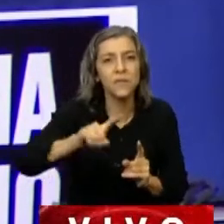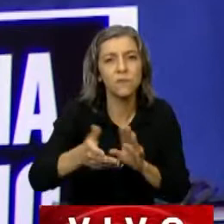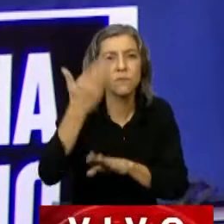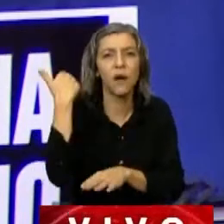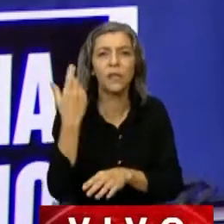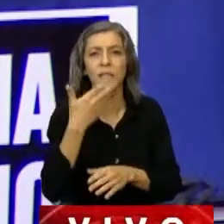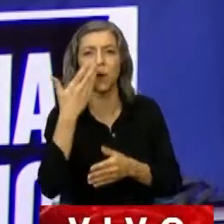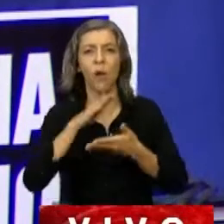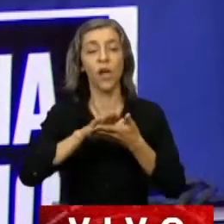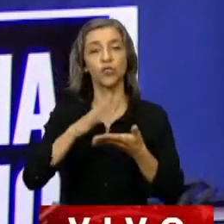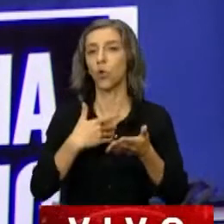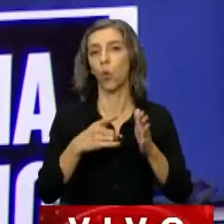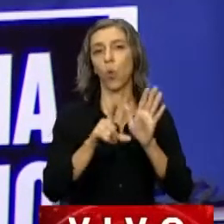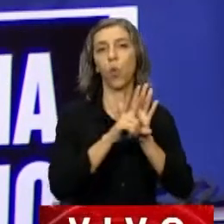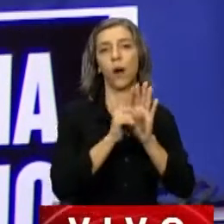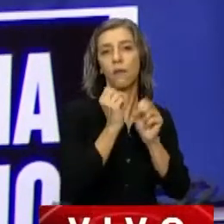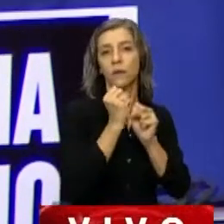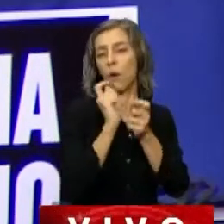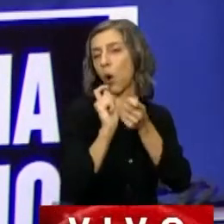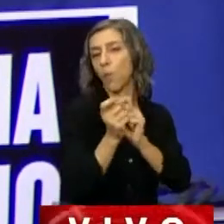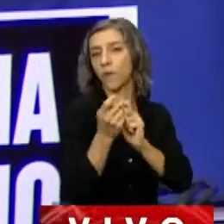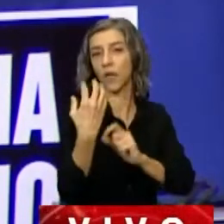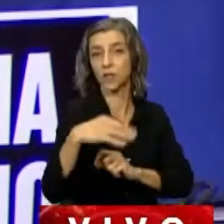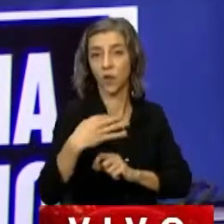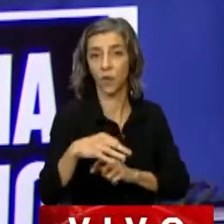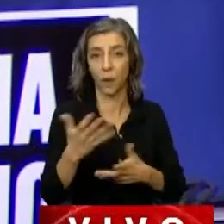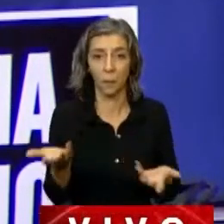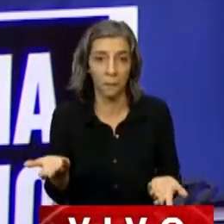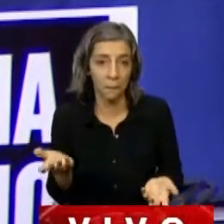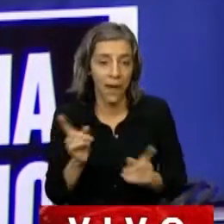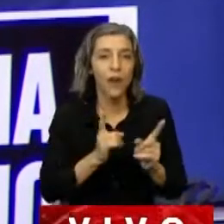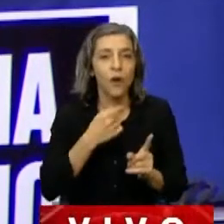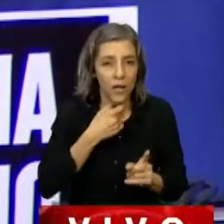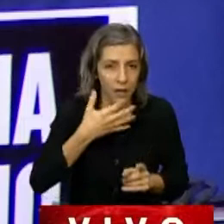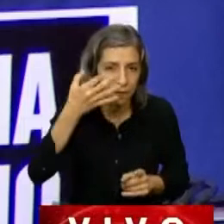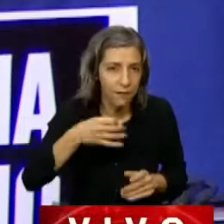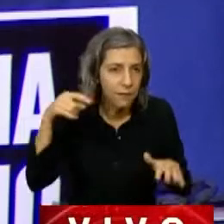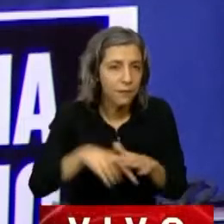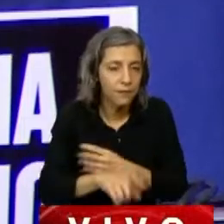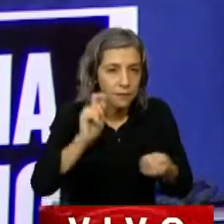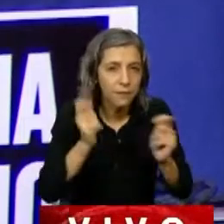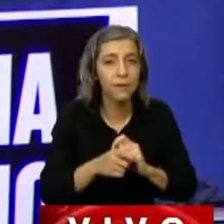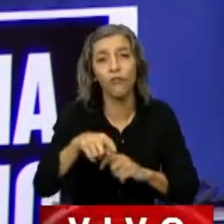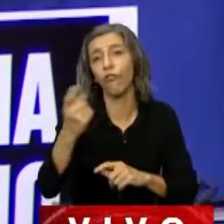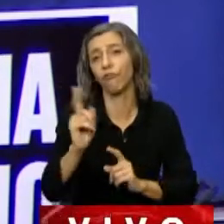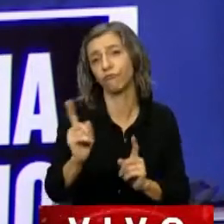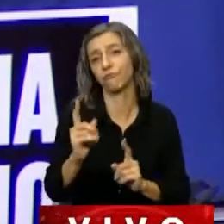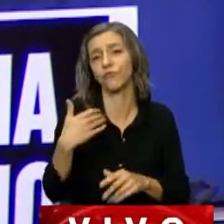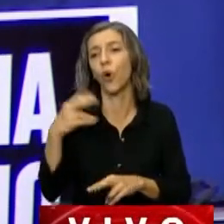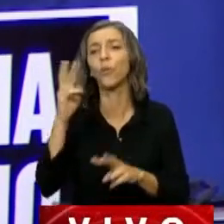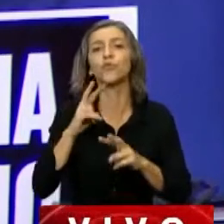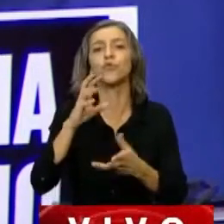la reforma laboral. Y bueno, algunos quieren una ley integral, otros van fábrica por fábrica, como han saludado la